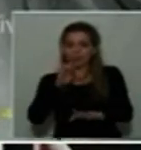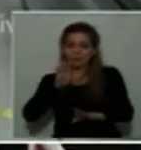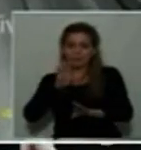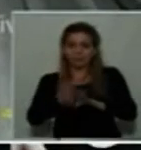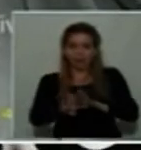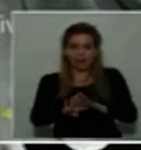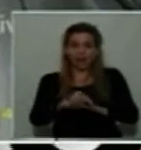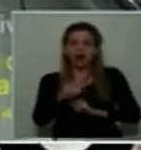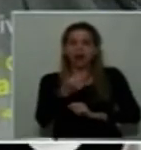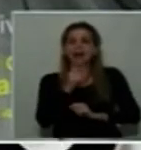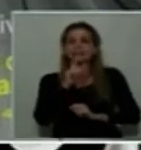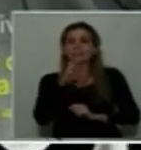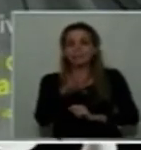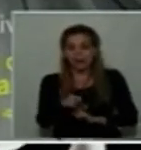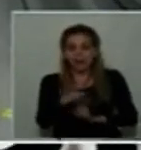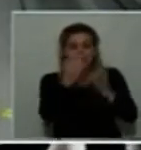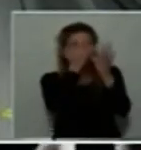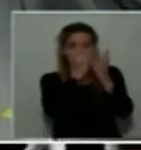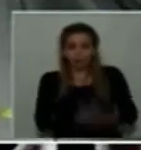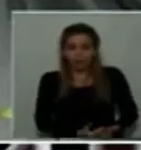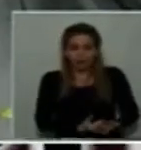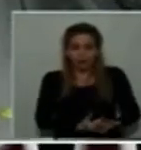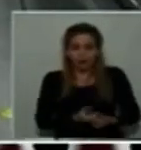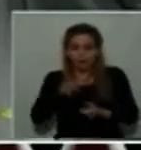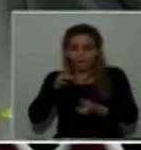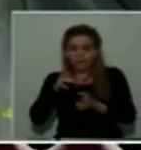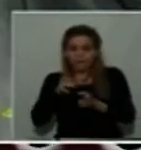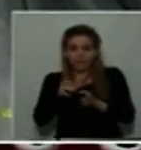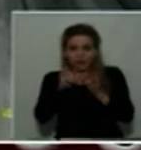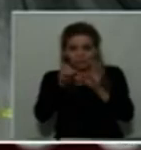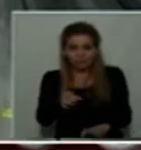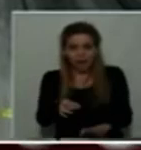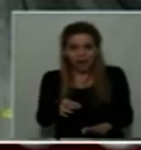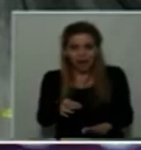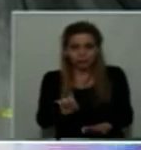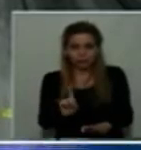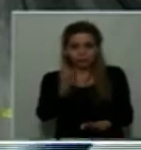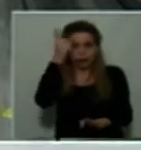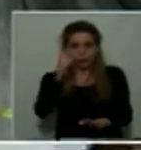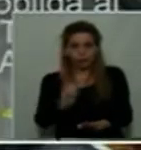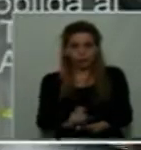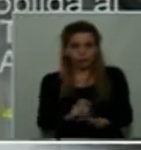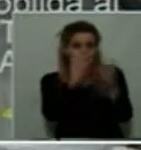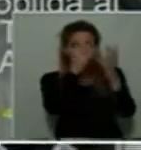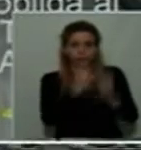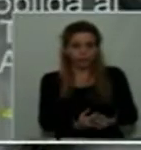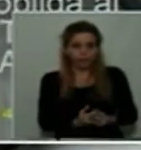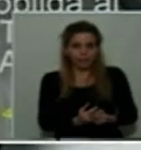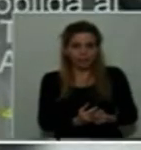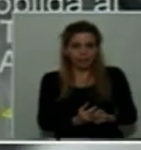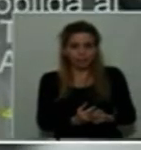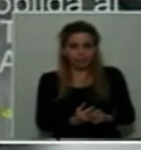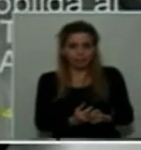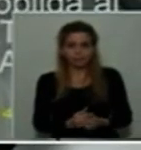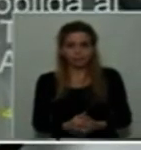cualquier mecanismo como lo que pasó acá de alarmas que se van pasando y un fren que nunca frena, automáticamente se detiene y esto no hubiera